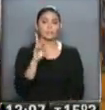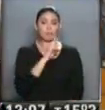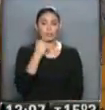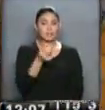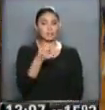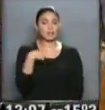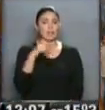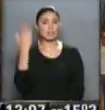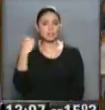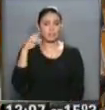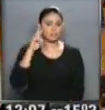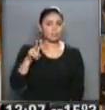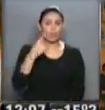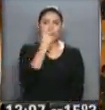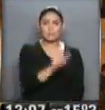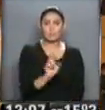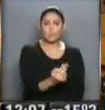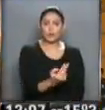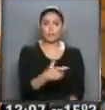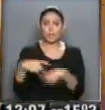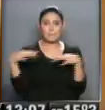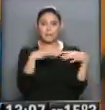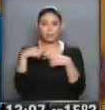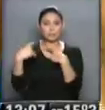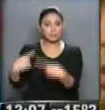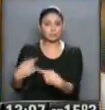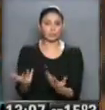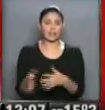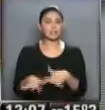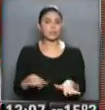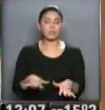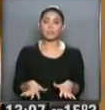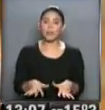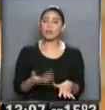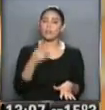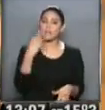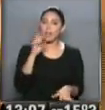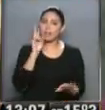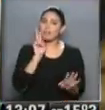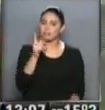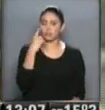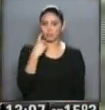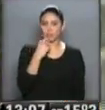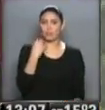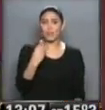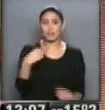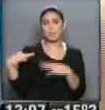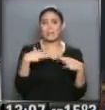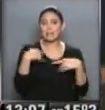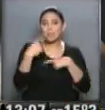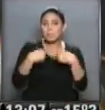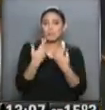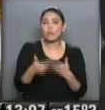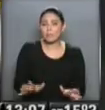los partidos seguían después de haber un muerto es que, bueno, la situación evidentemente no estaba siendo contemplada como debía porque siguieron los partidos luego